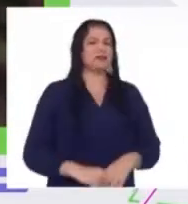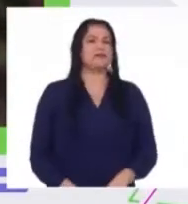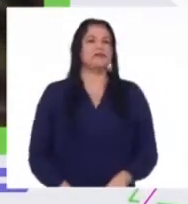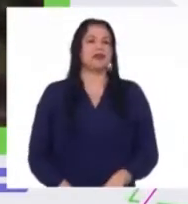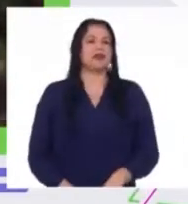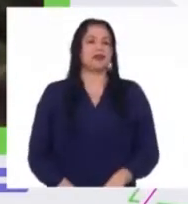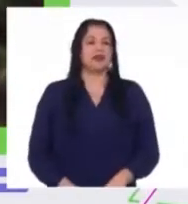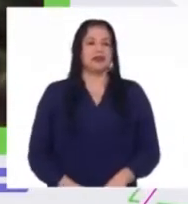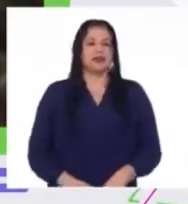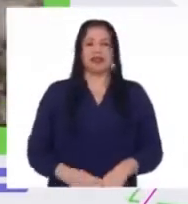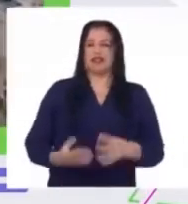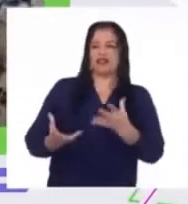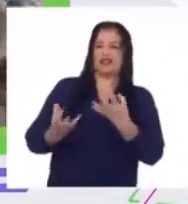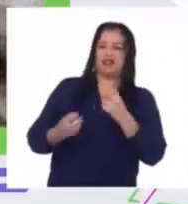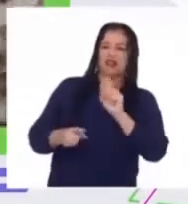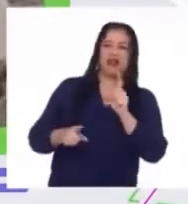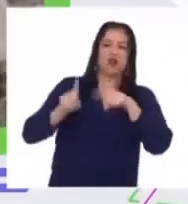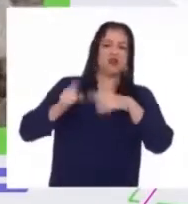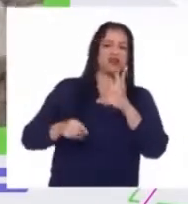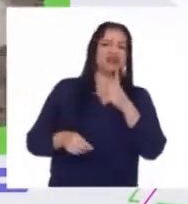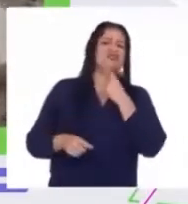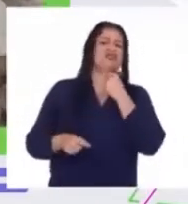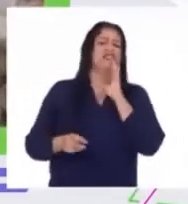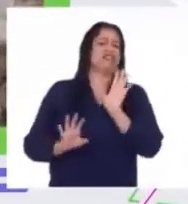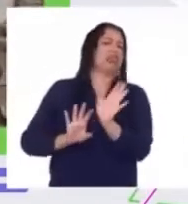No quiere, que no va a comer eso.